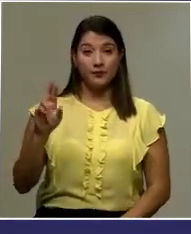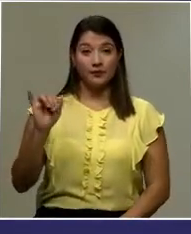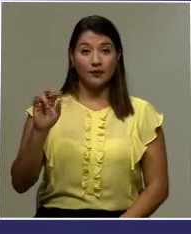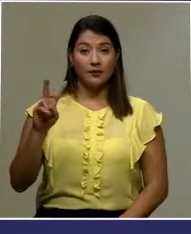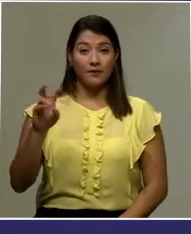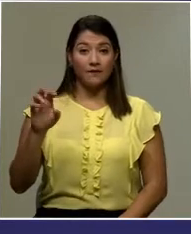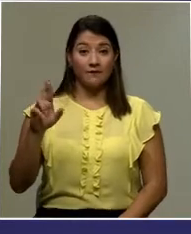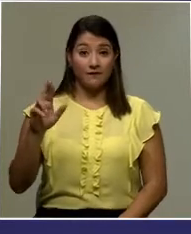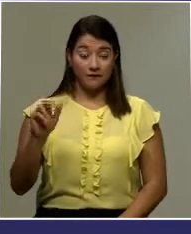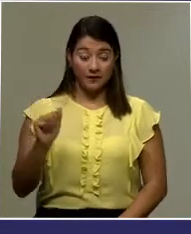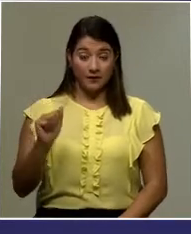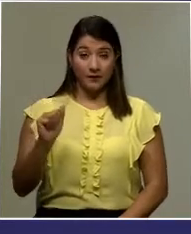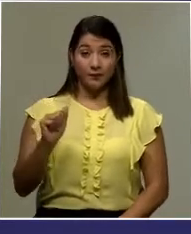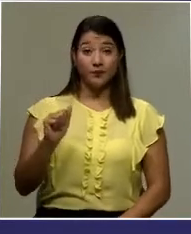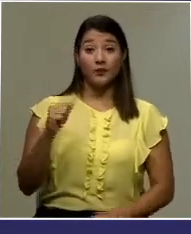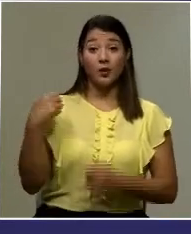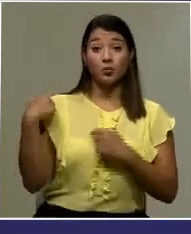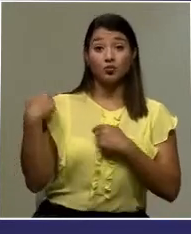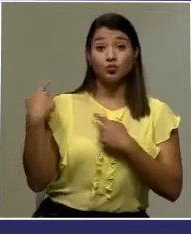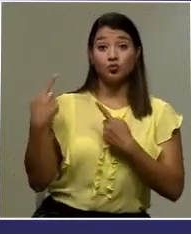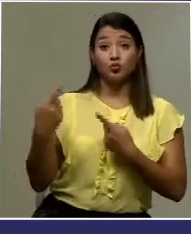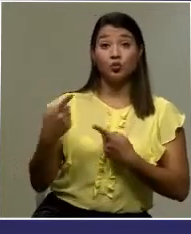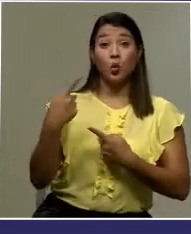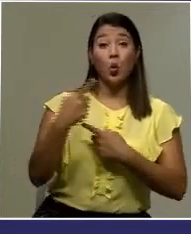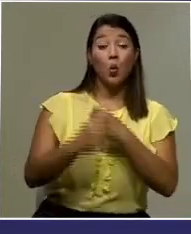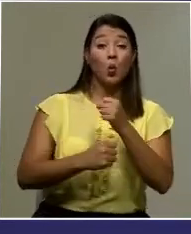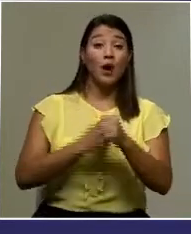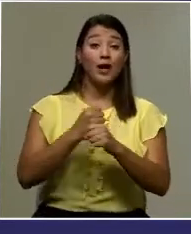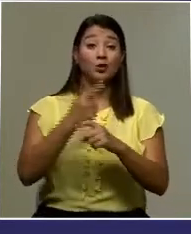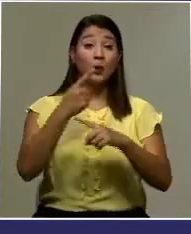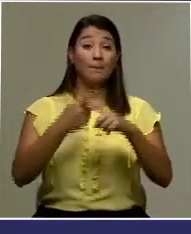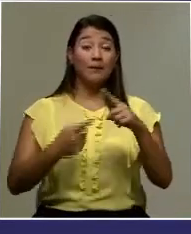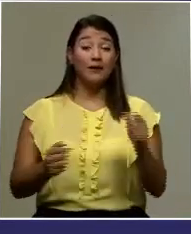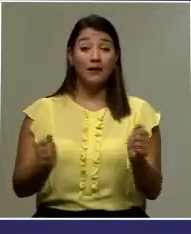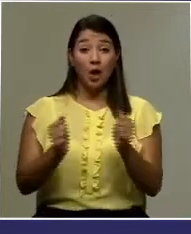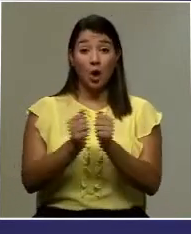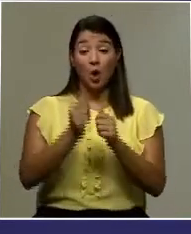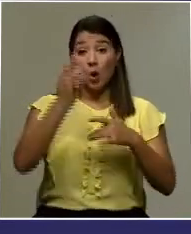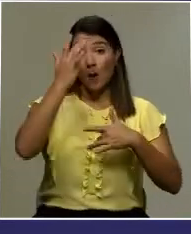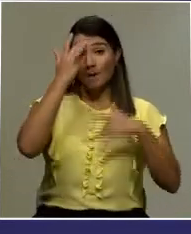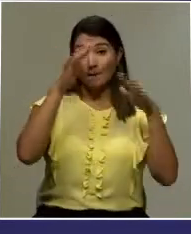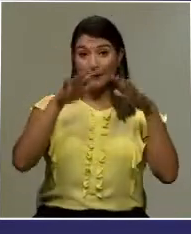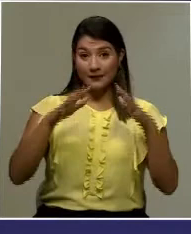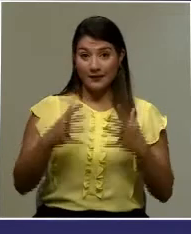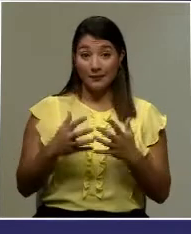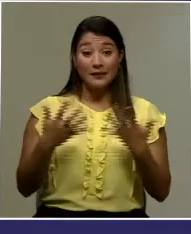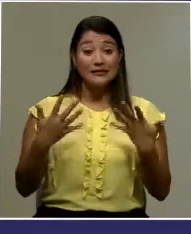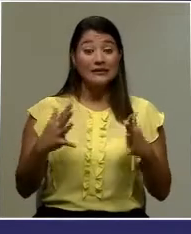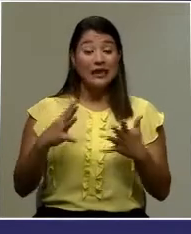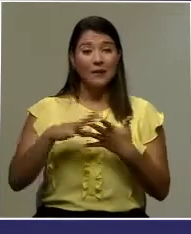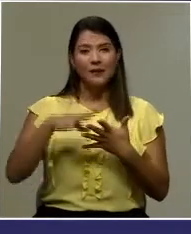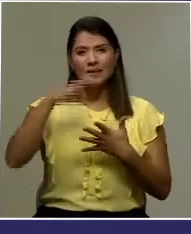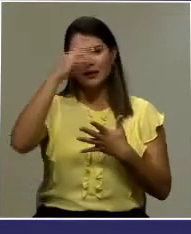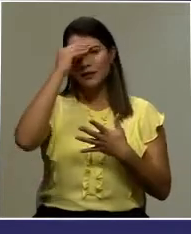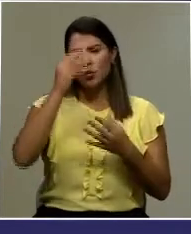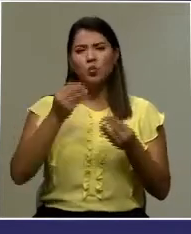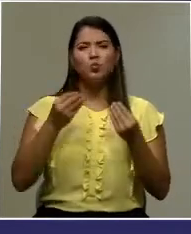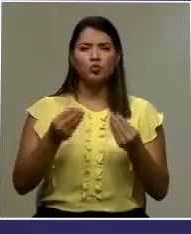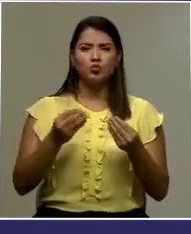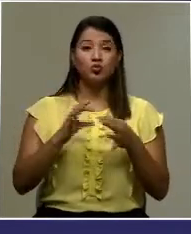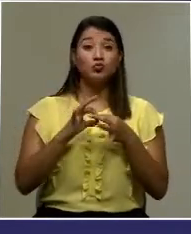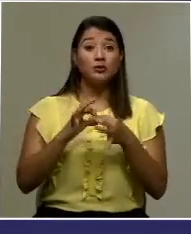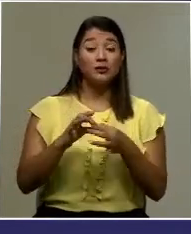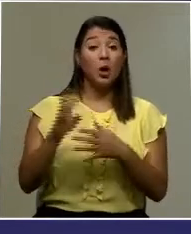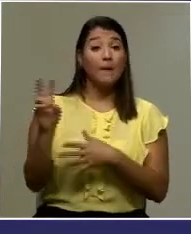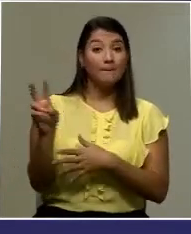Durante el año y medio que llevamos de pandemia hemos aprendido muchas cosas sobre el virus, y una de